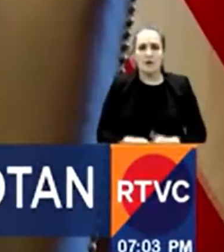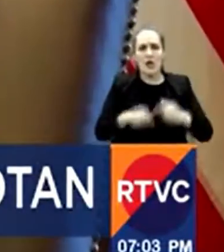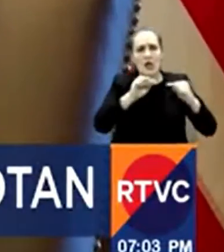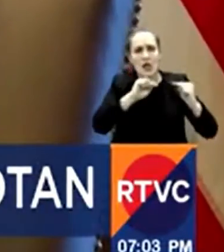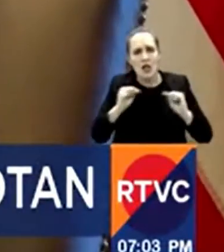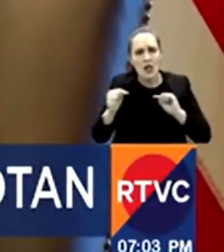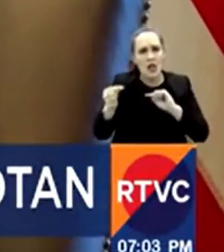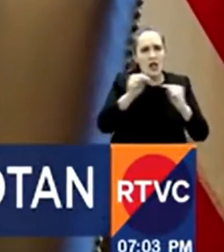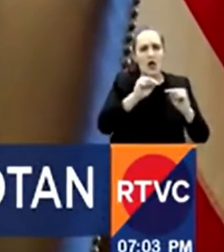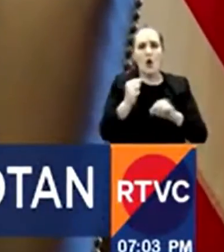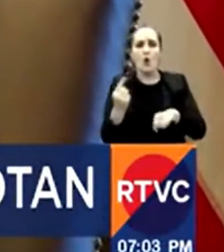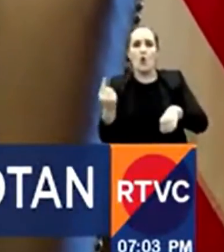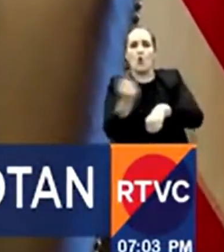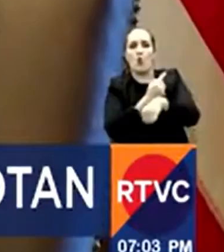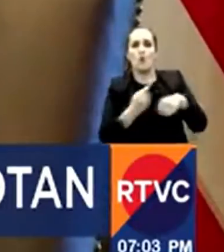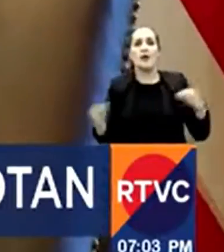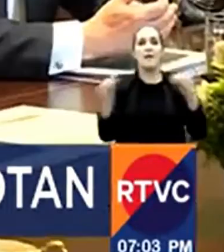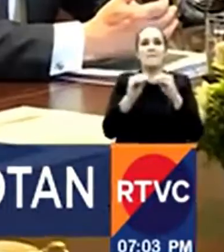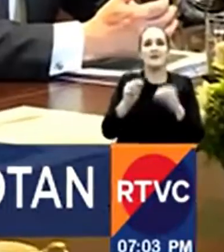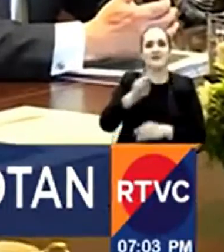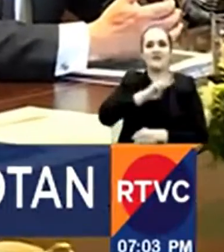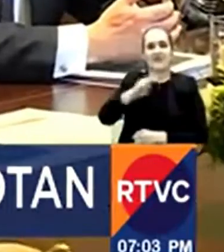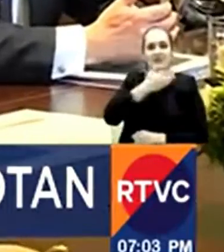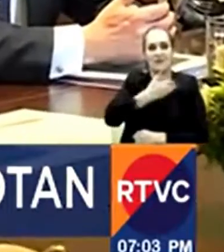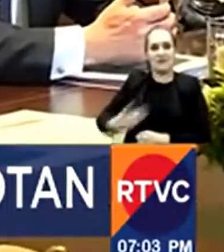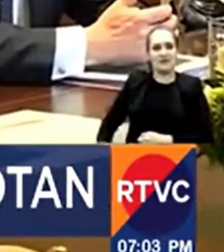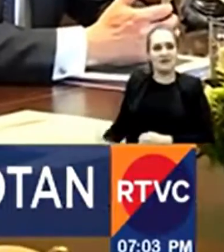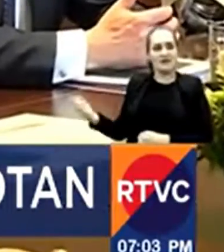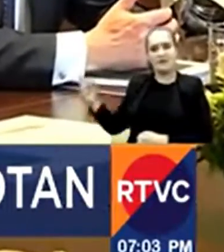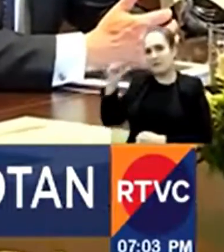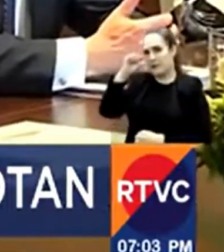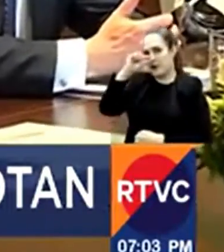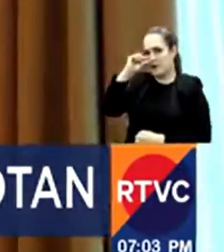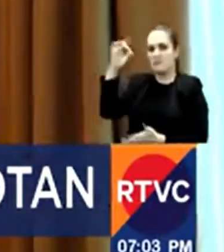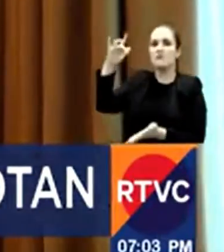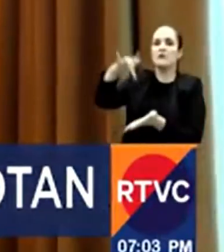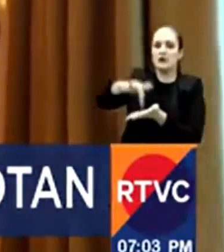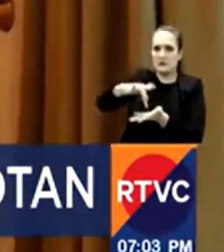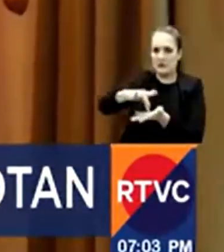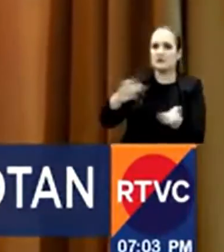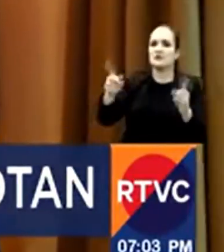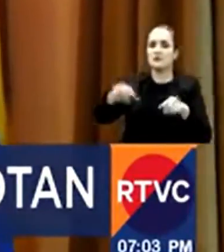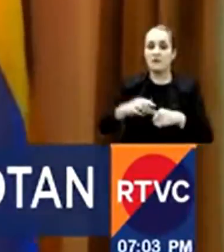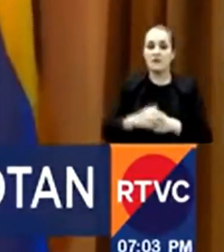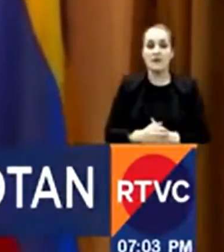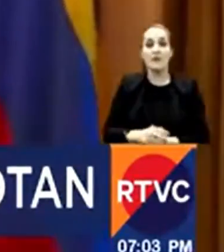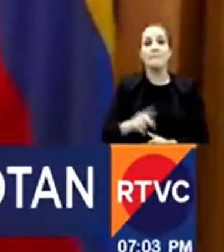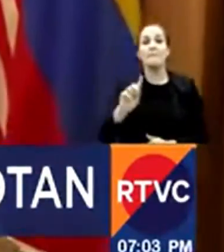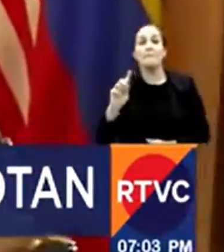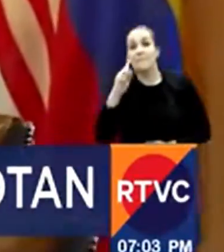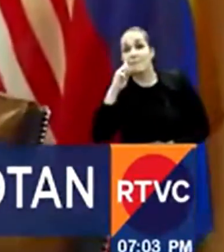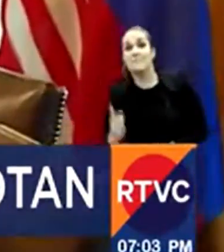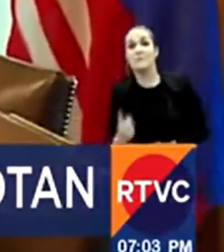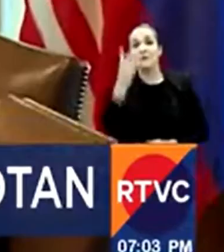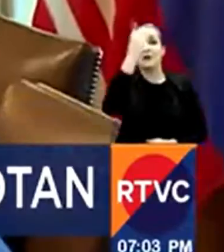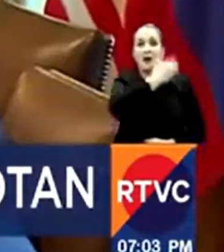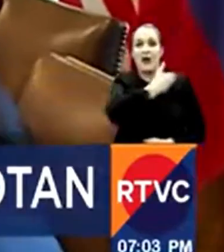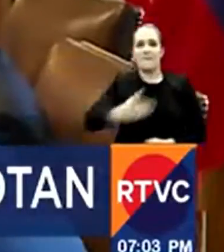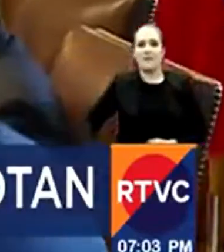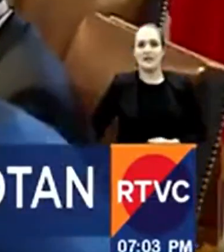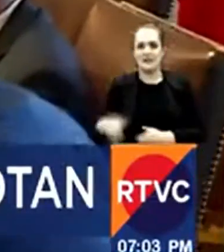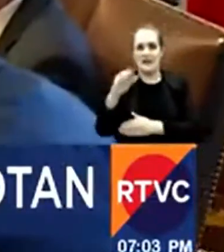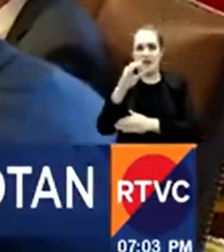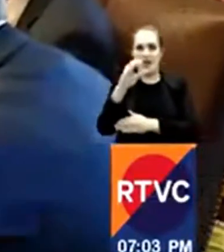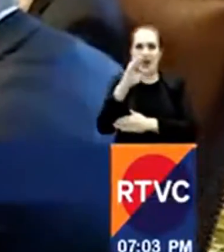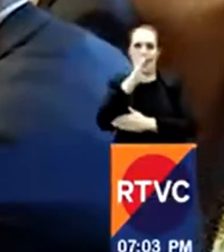1 hora y por Colombia también estuvo la vicepresidenta y canciller Marta Lucía Ramírez. Iván Duque es el primer presidente latinoamericano en reunirse con